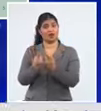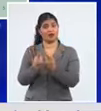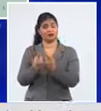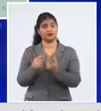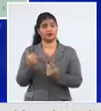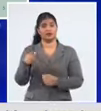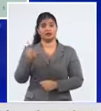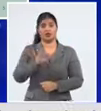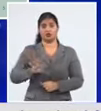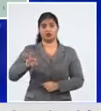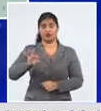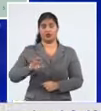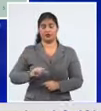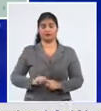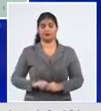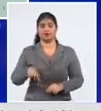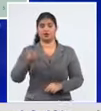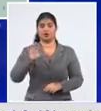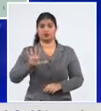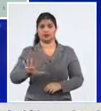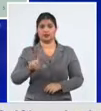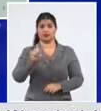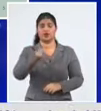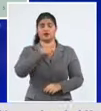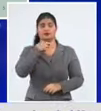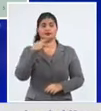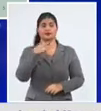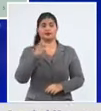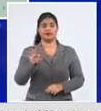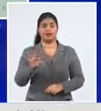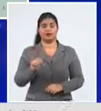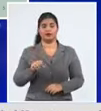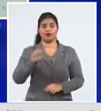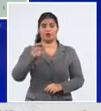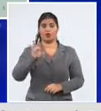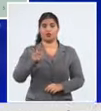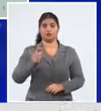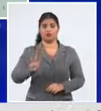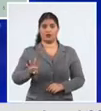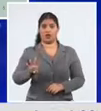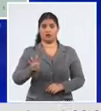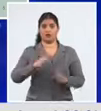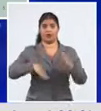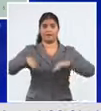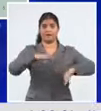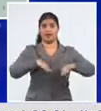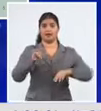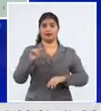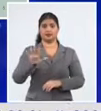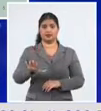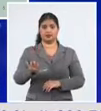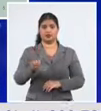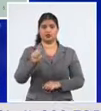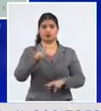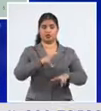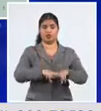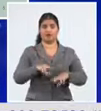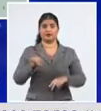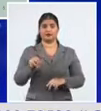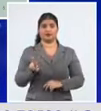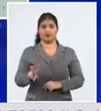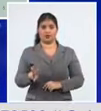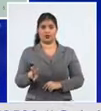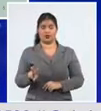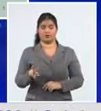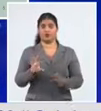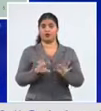Cerro, 69 en Habana del Este, en Playa 65, en Centro Habana 62, en